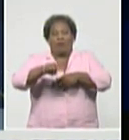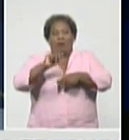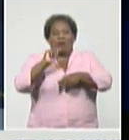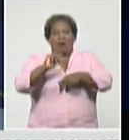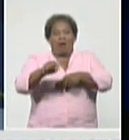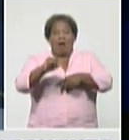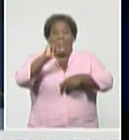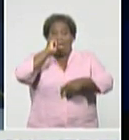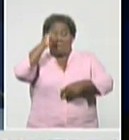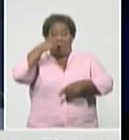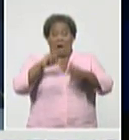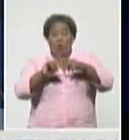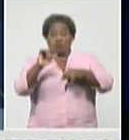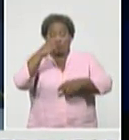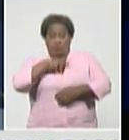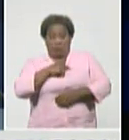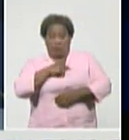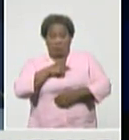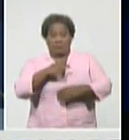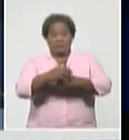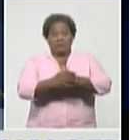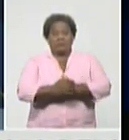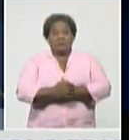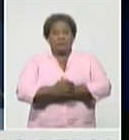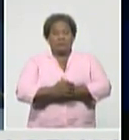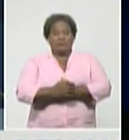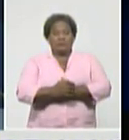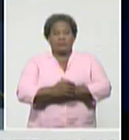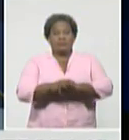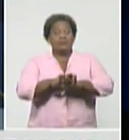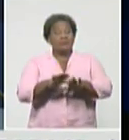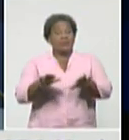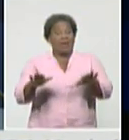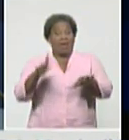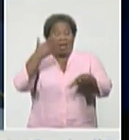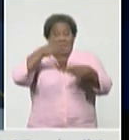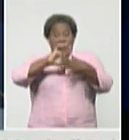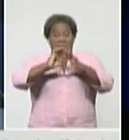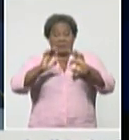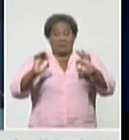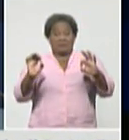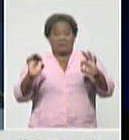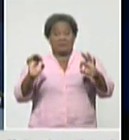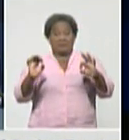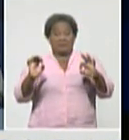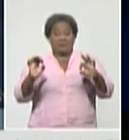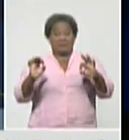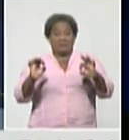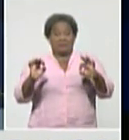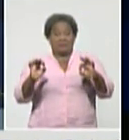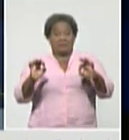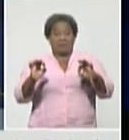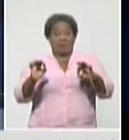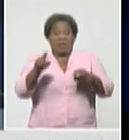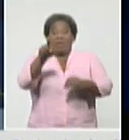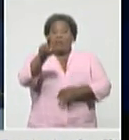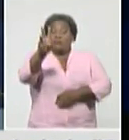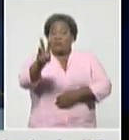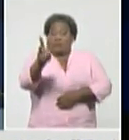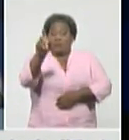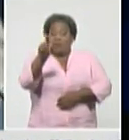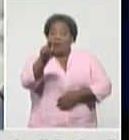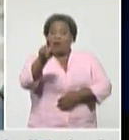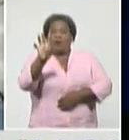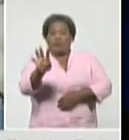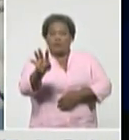esta situación. De esta forma, Artemisa, con los 13 casos, con los 14 casos,